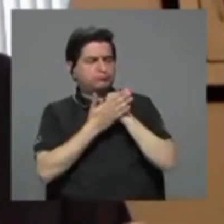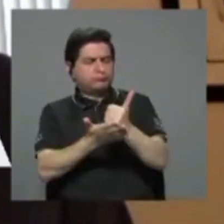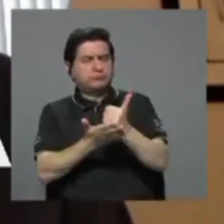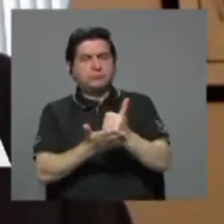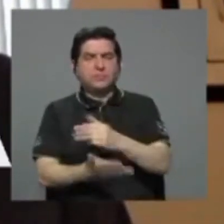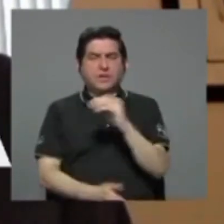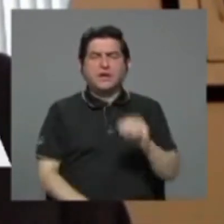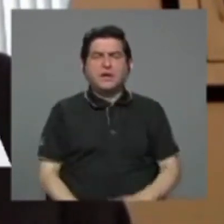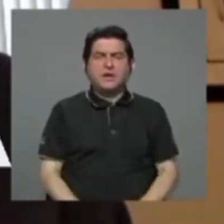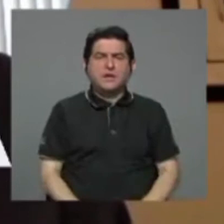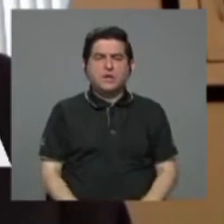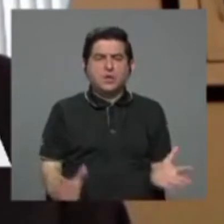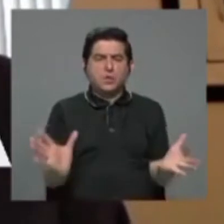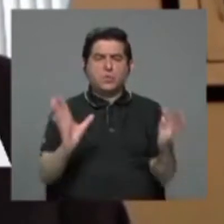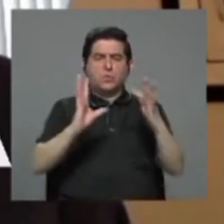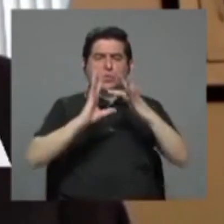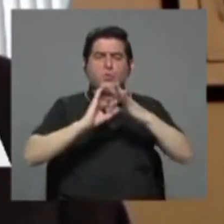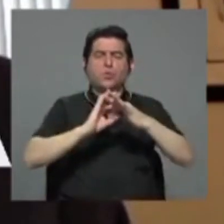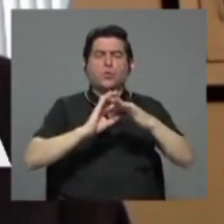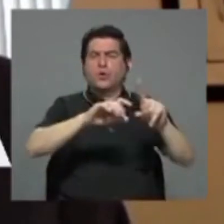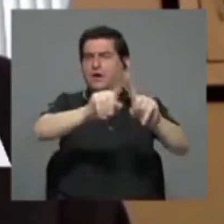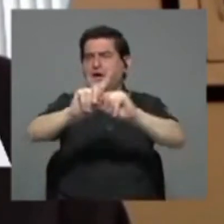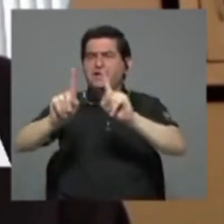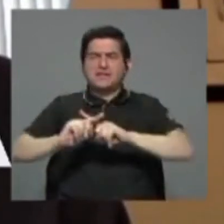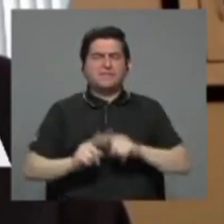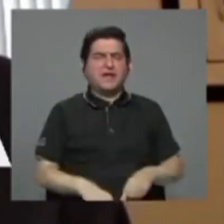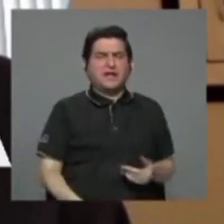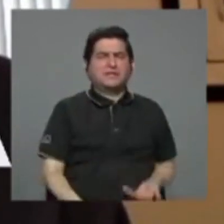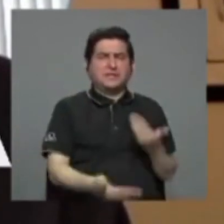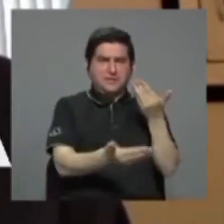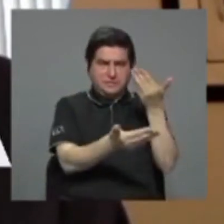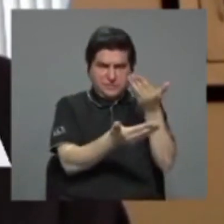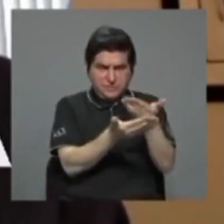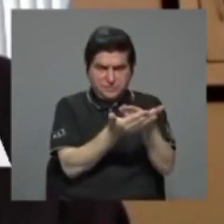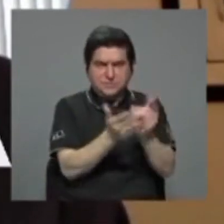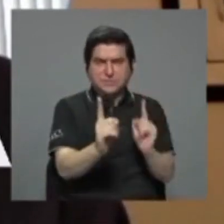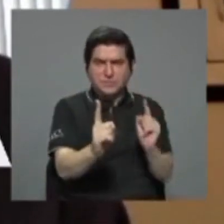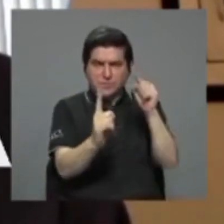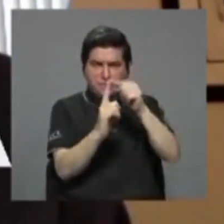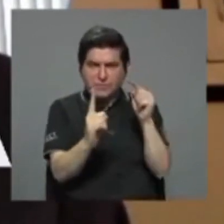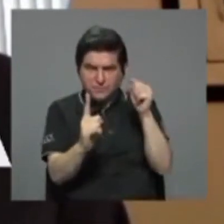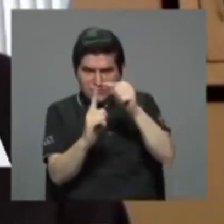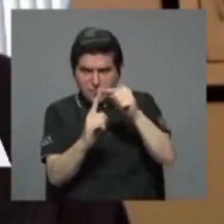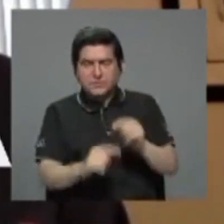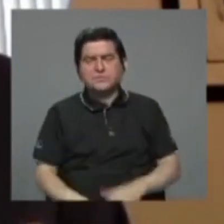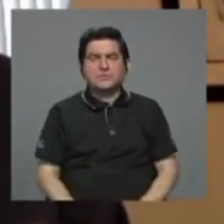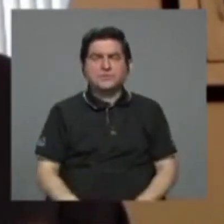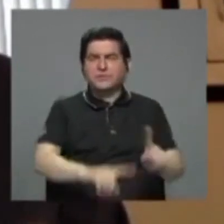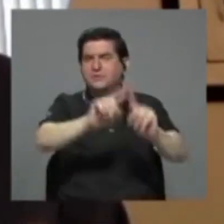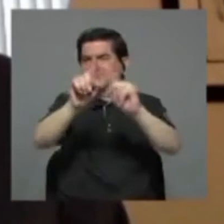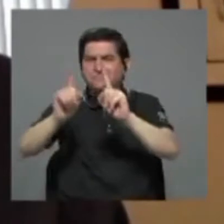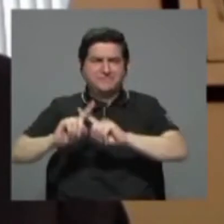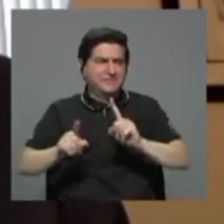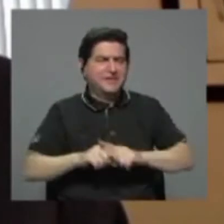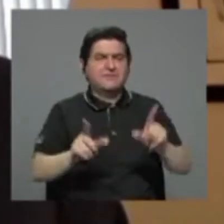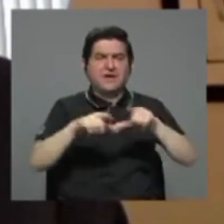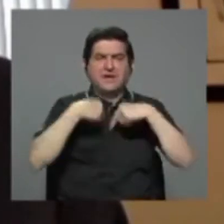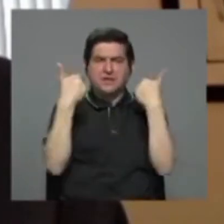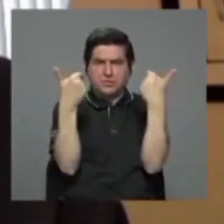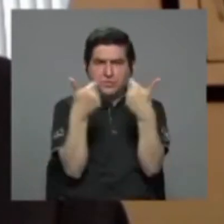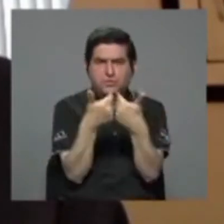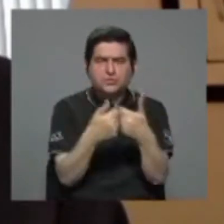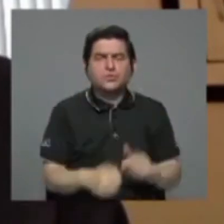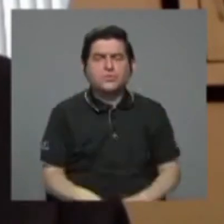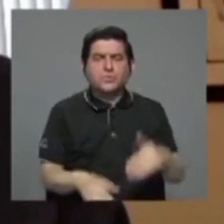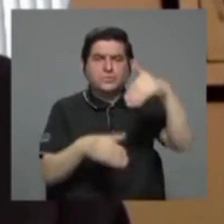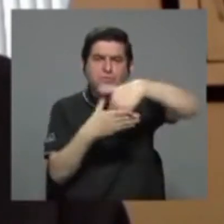de confluencia en una serie de propósitos y de objetivos por parte de varias fracciones en